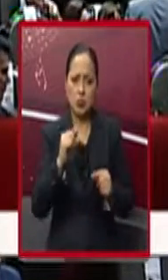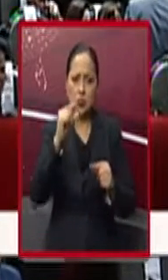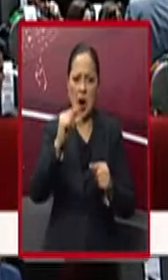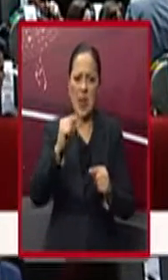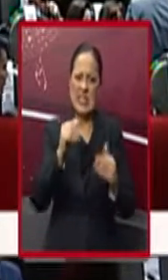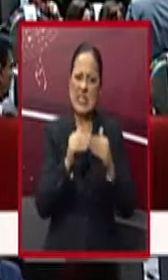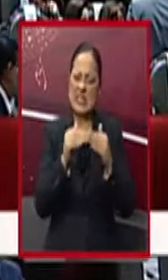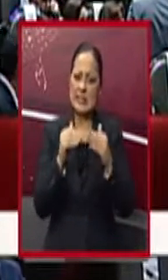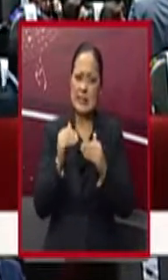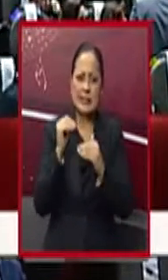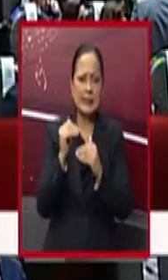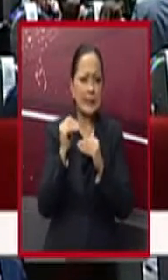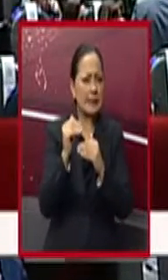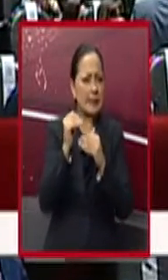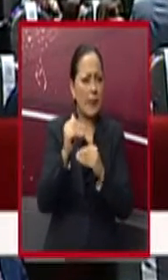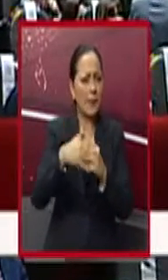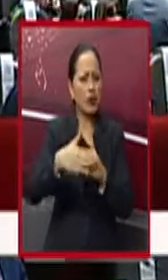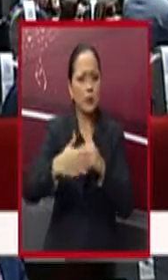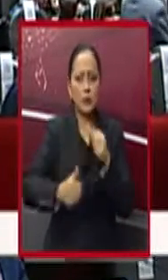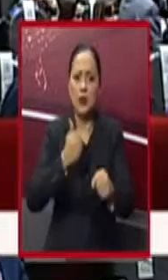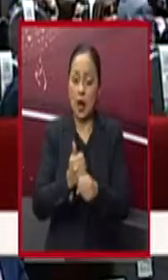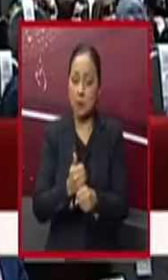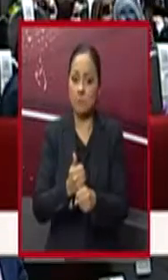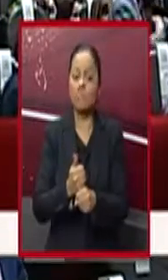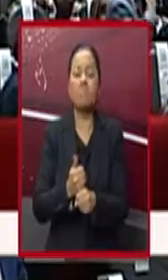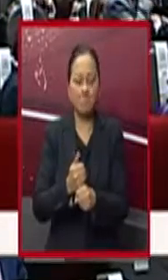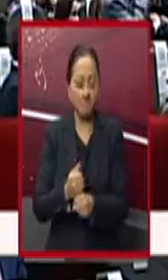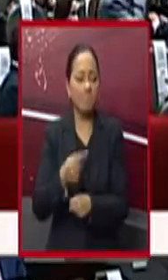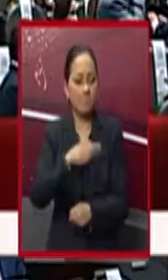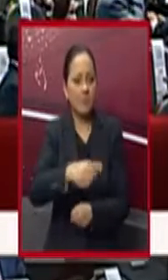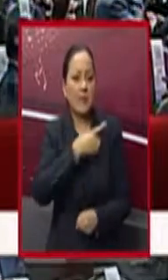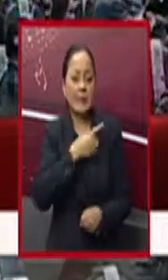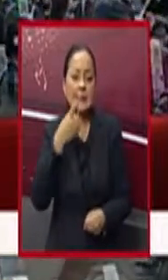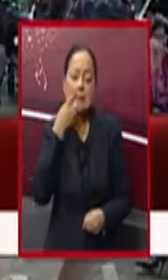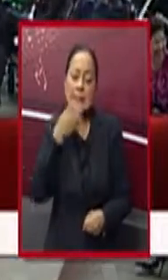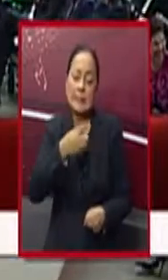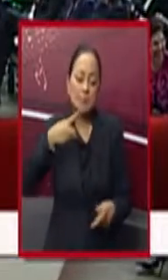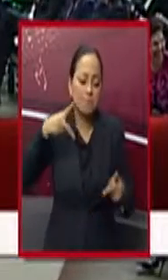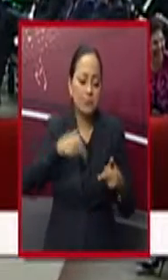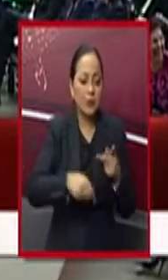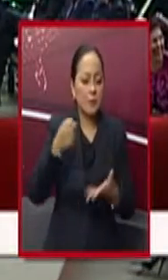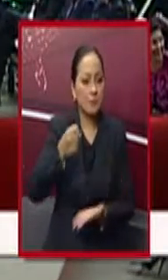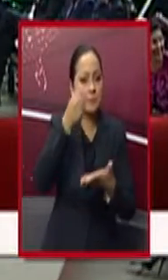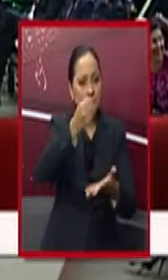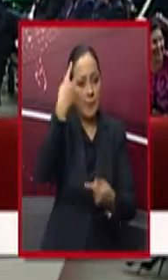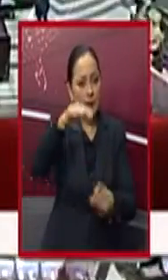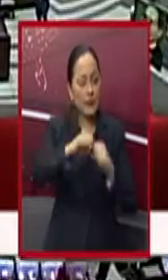muy limitado en los próximos años, se pronunció por un presupuesto de corte social.